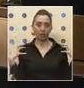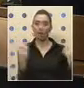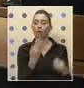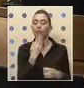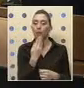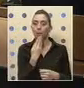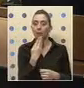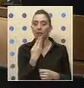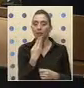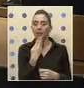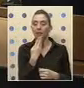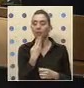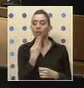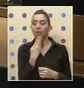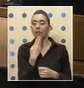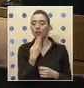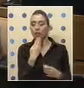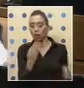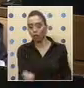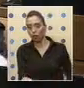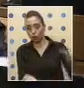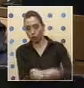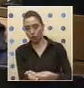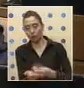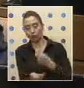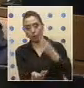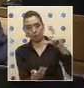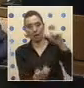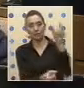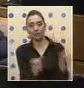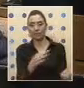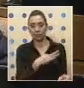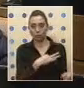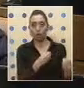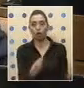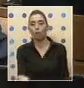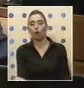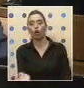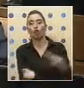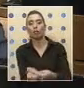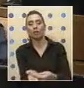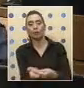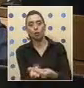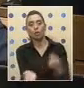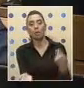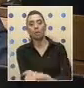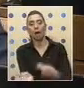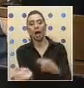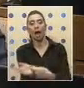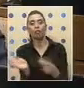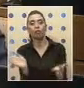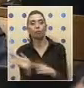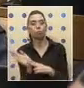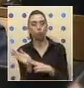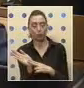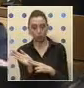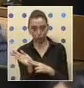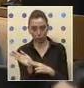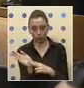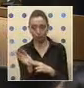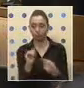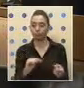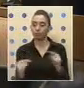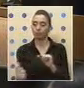también tiene que contribuir más. Y la forma en que los ciudadanos contribuyen es a través del pago de impuestos. Hoy día lo que se